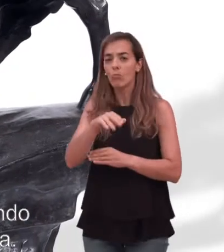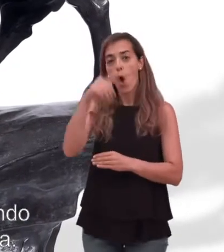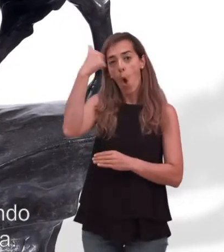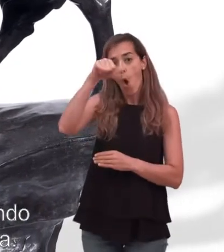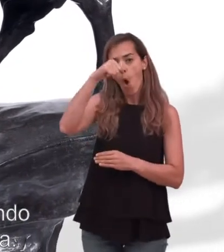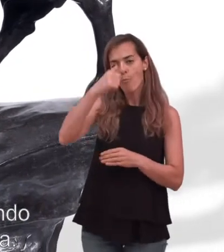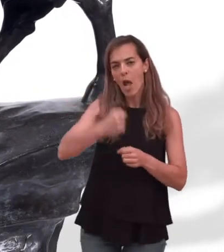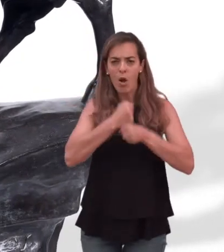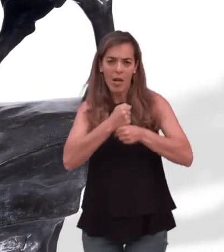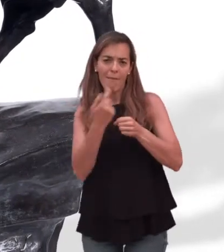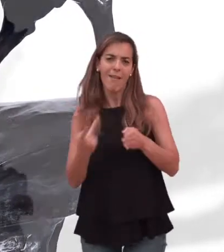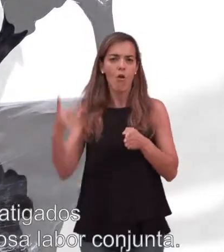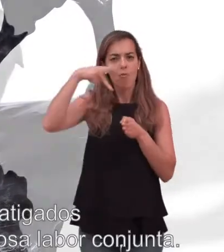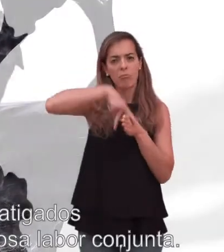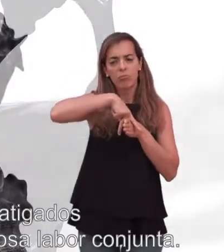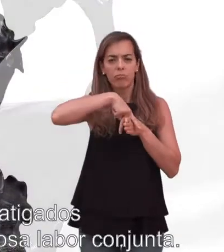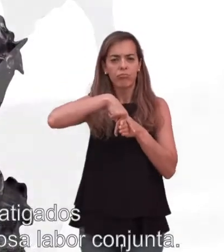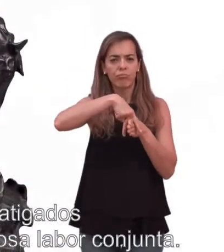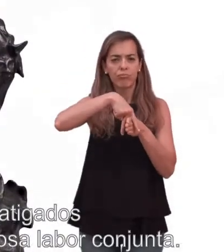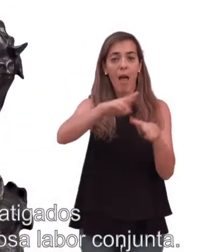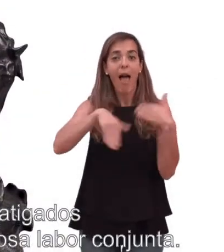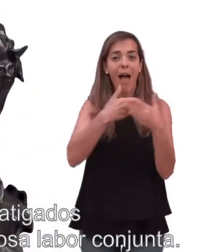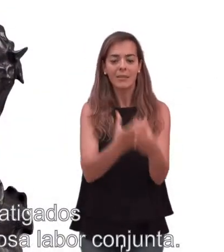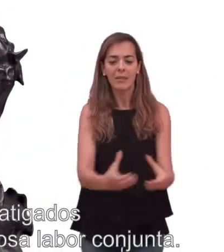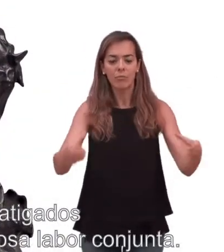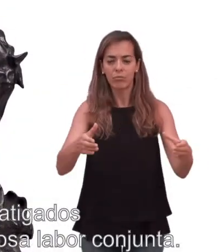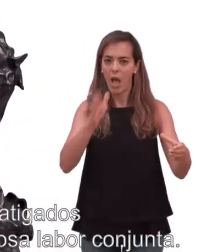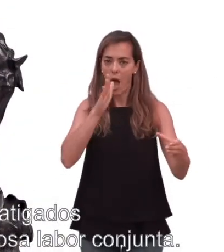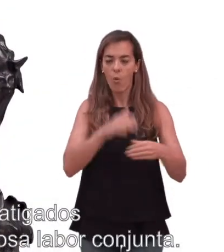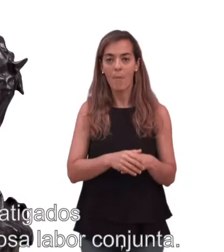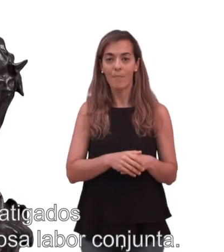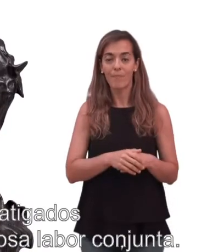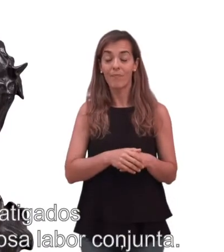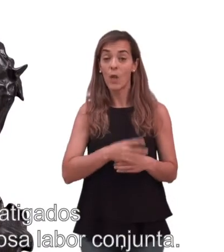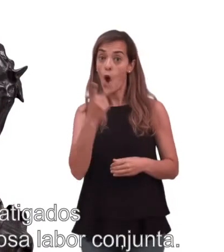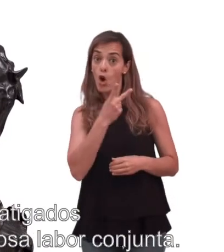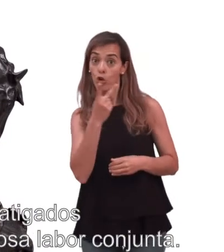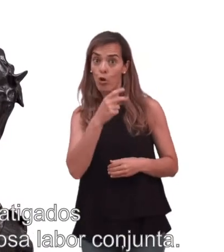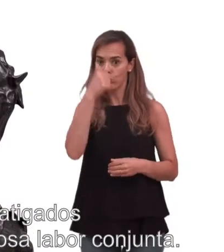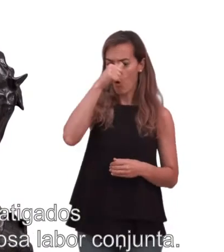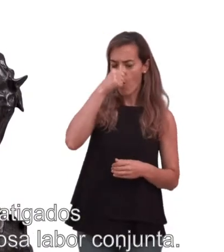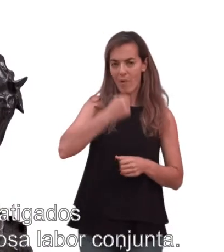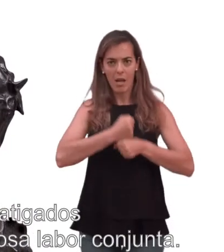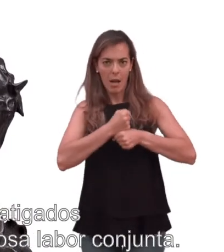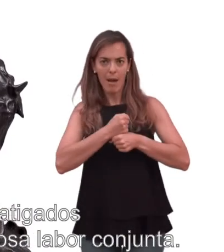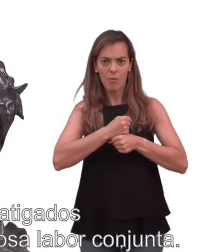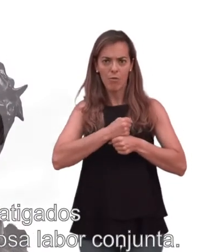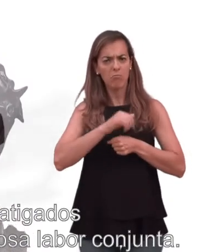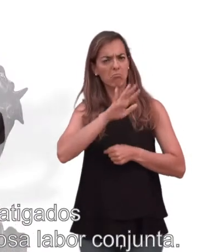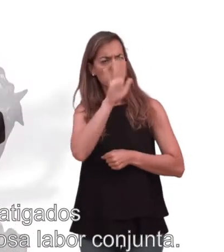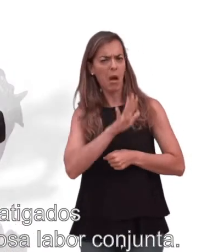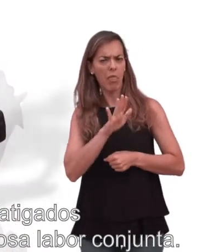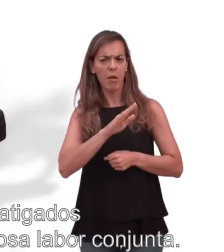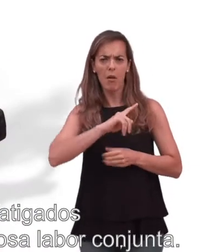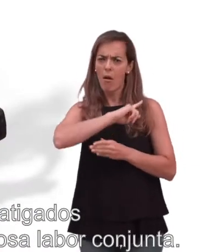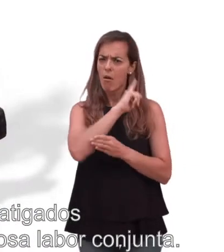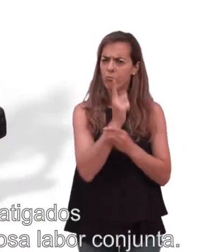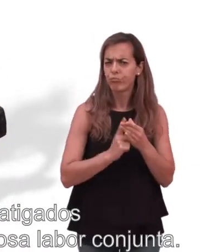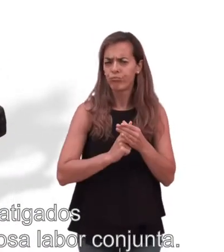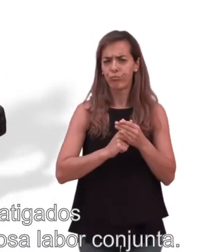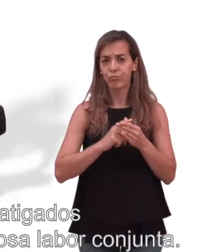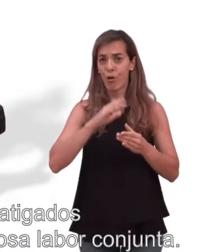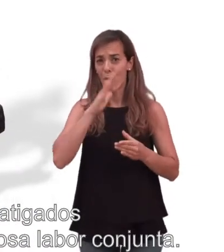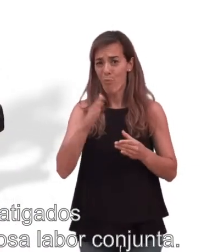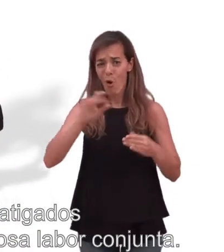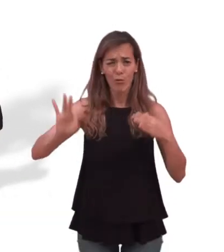artesa. Ambos, jinete y caballo, parecen fatigados tras lo que parece una larga jornada de penosa labor